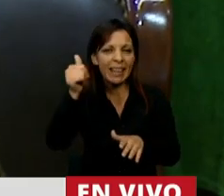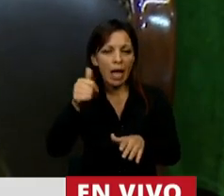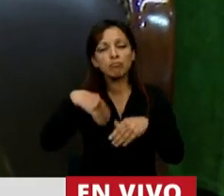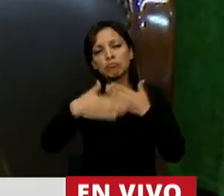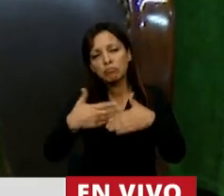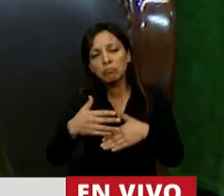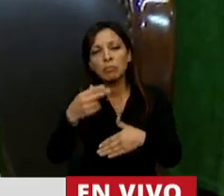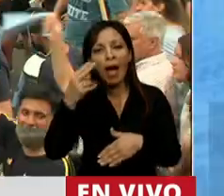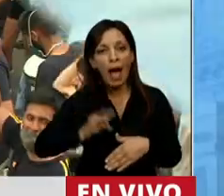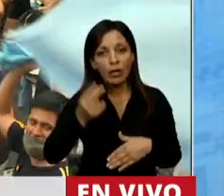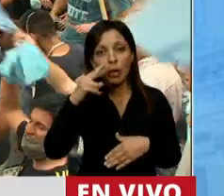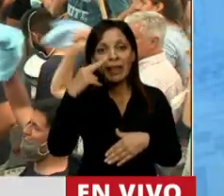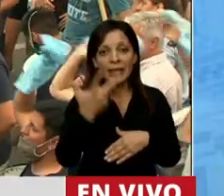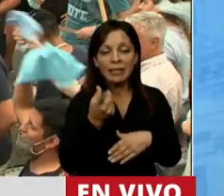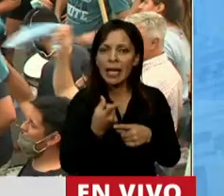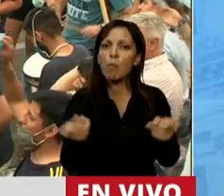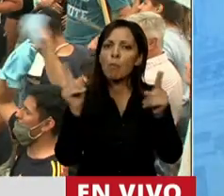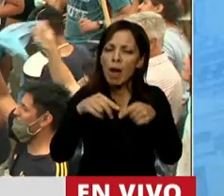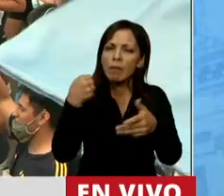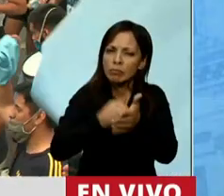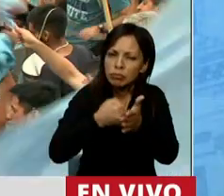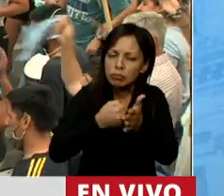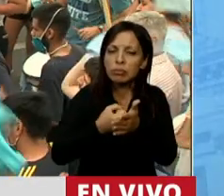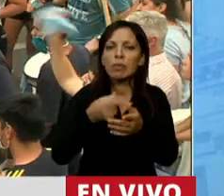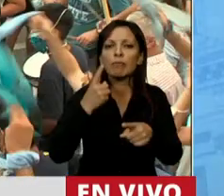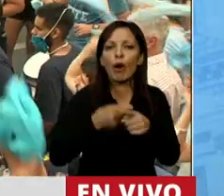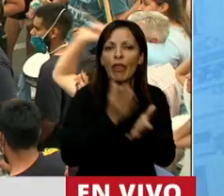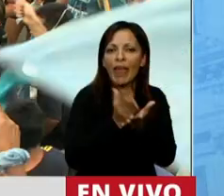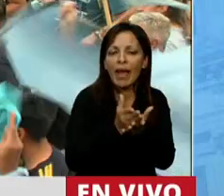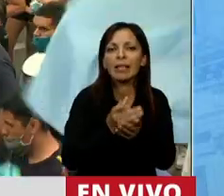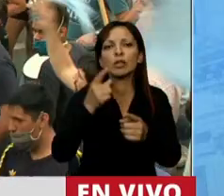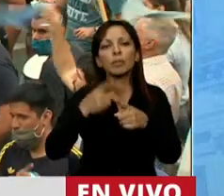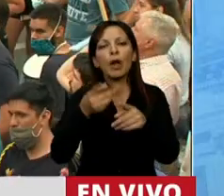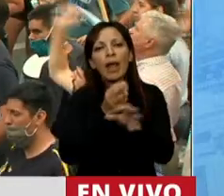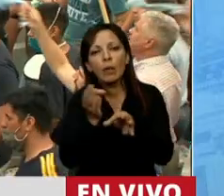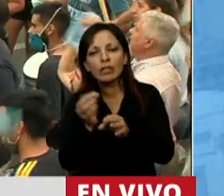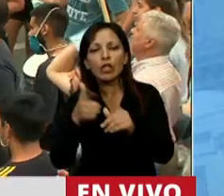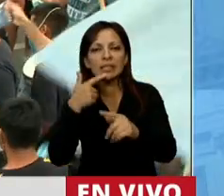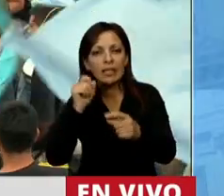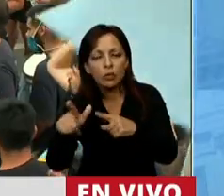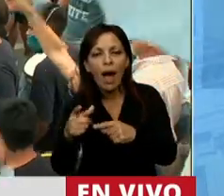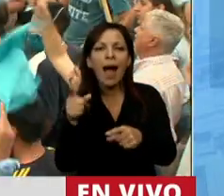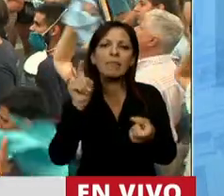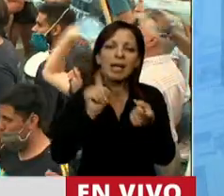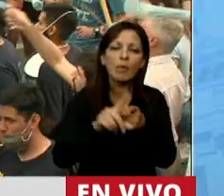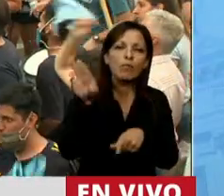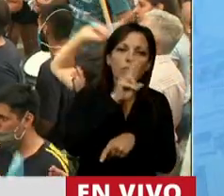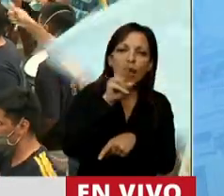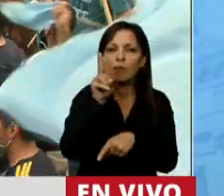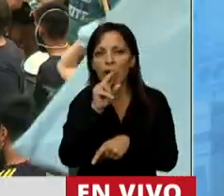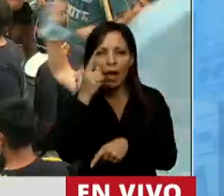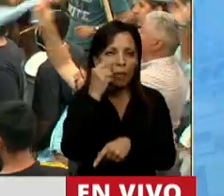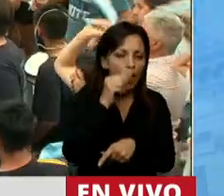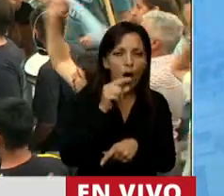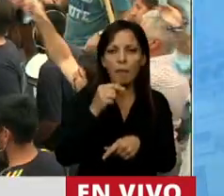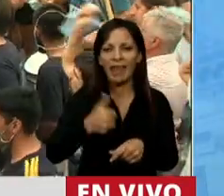2003, se reencontró con la lucha por los derechos, con la educación sexual, con el matrimonio igualitario, con la identidad